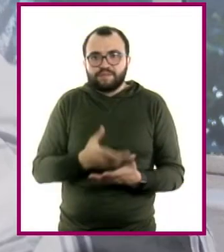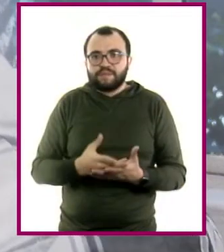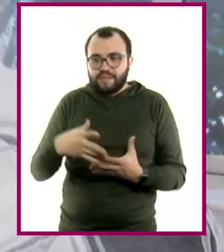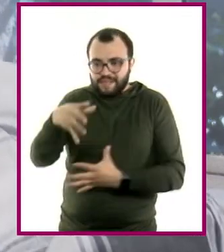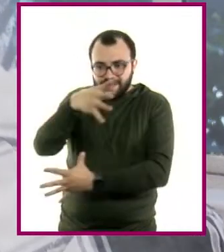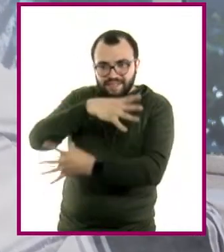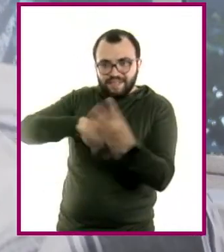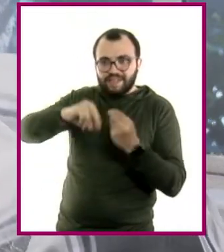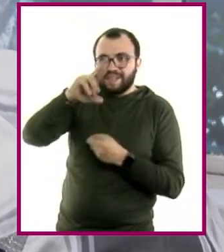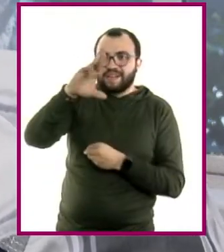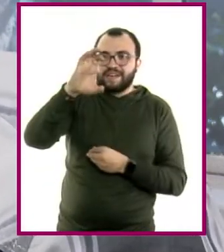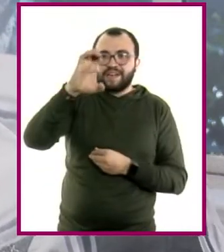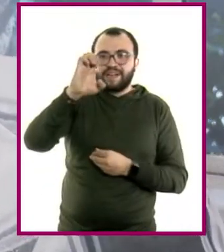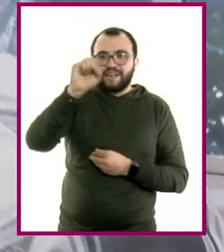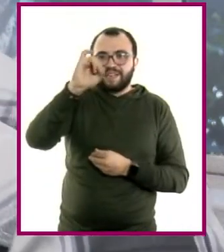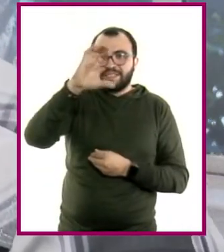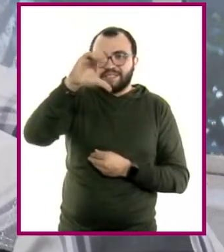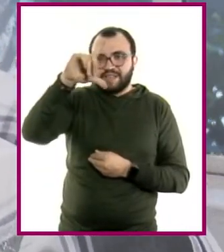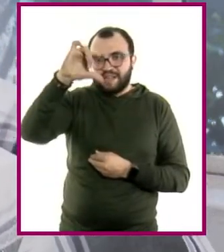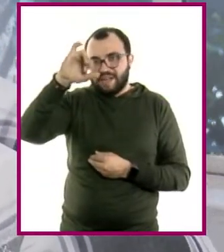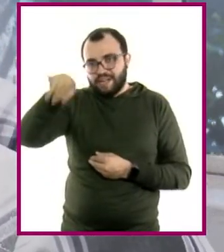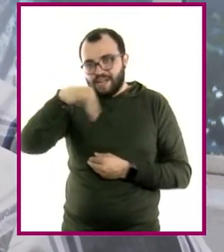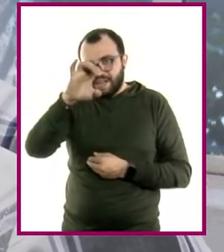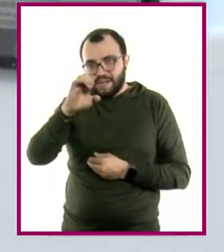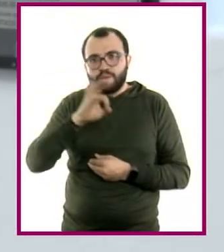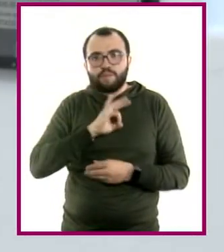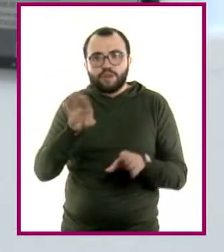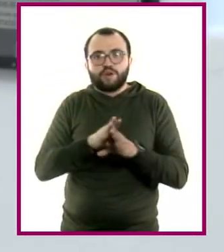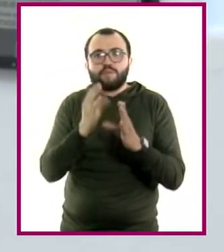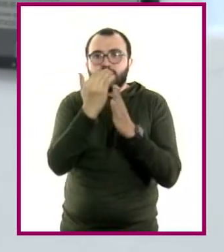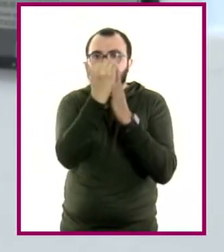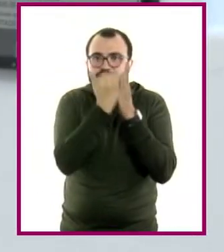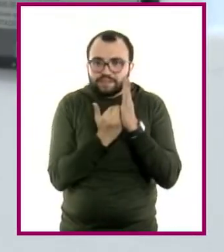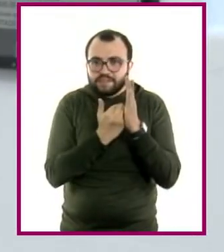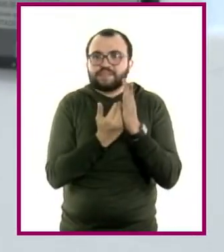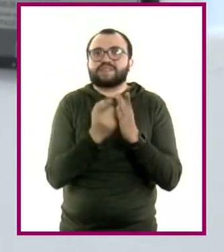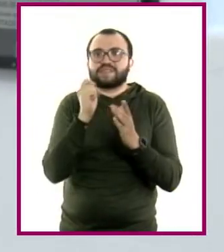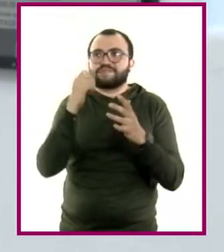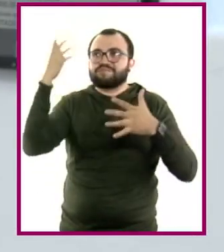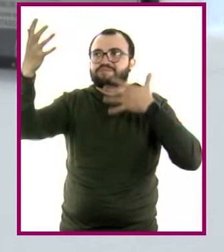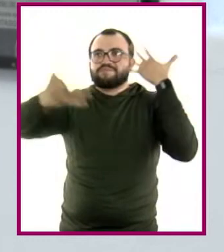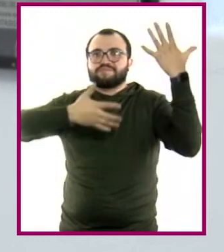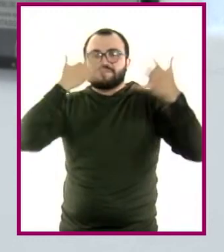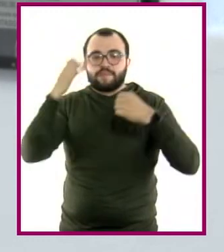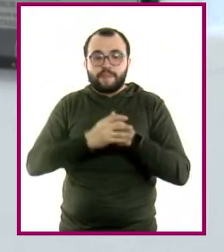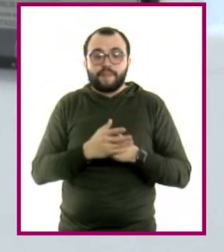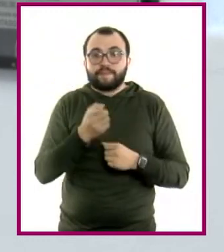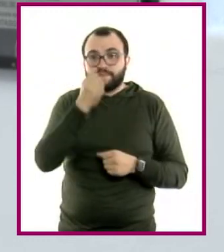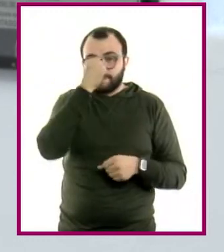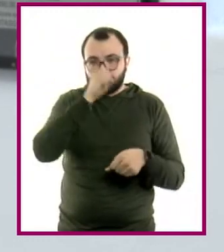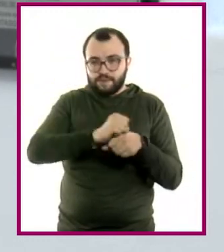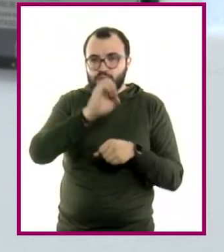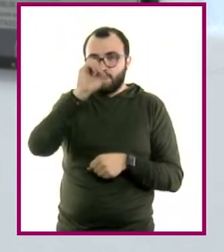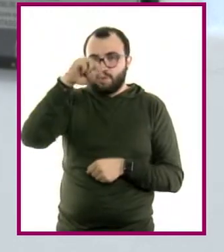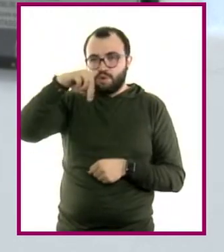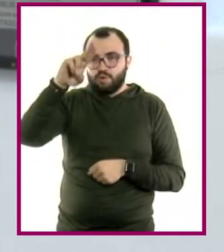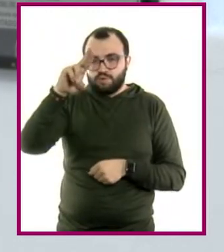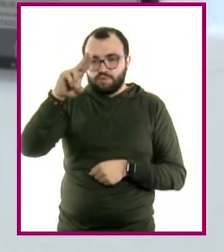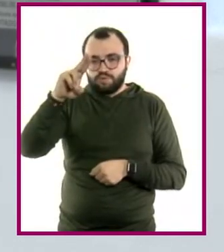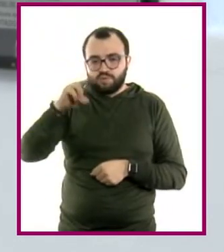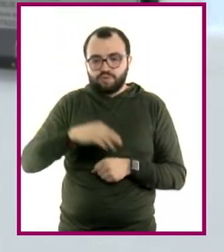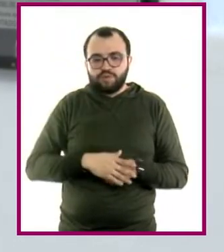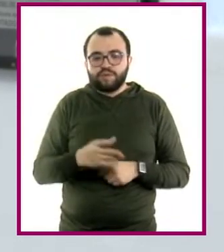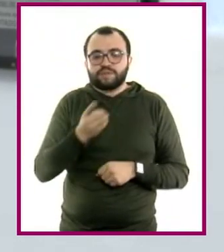uso de nuevas materias primas y reducir así el impacto ambiental. A principios de este año, el secretario de la ONU, Antonio